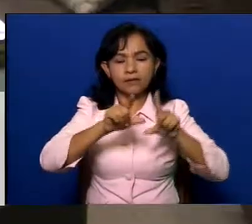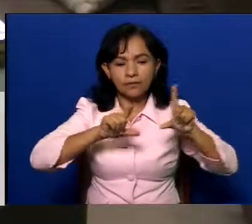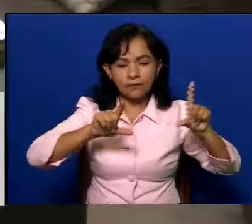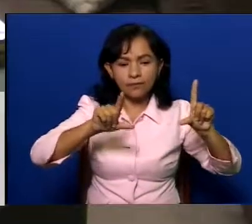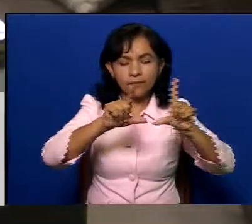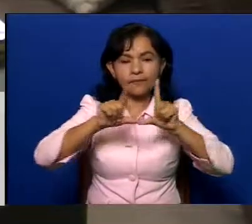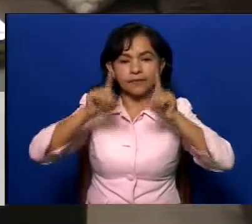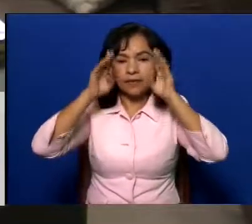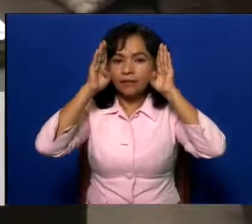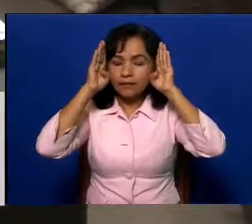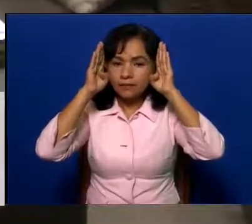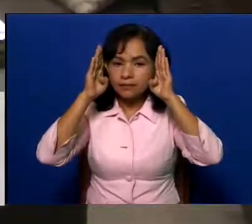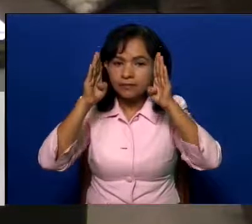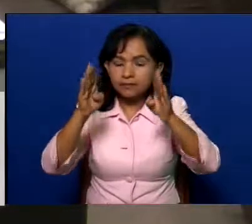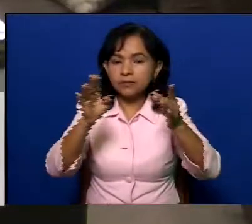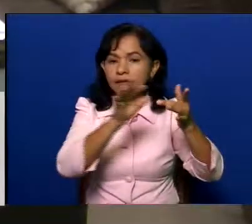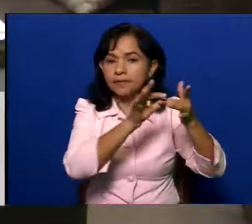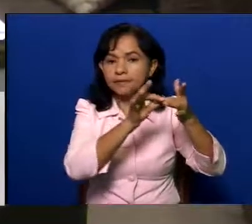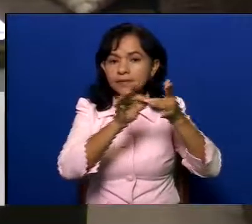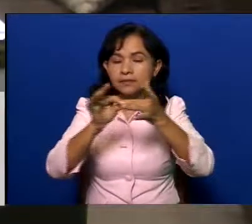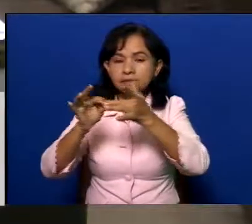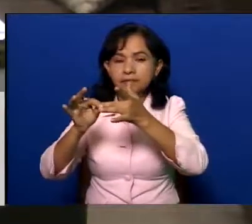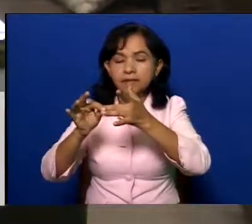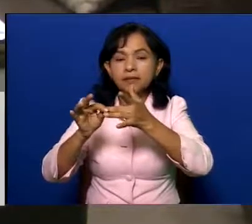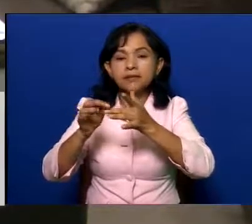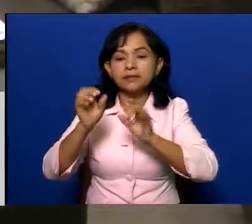podemos actuar, que en este caso son